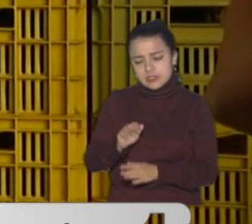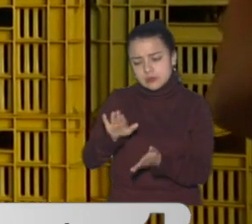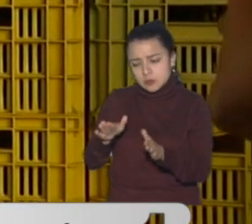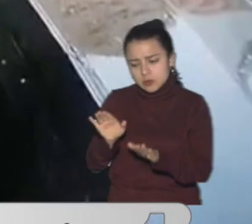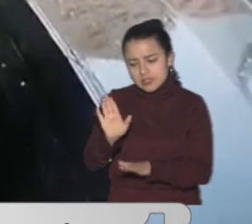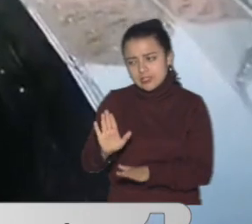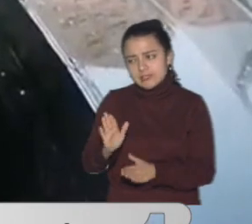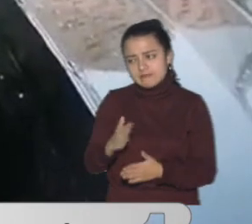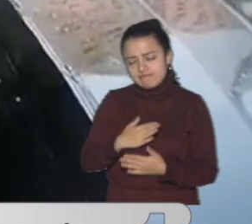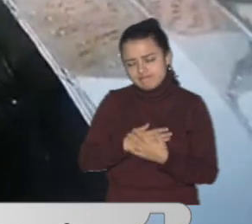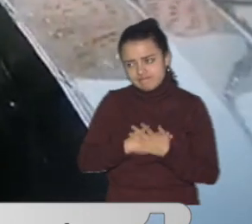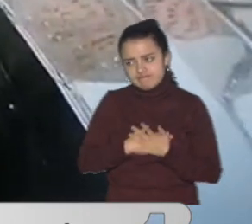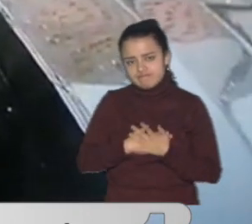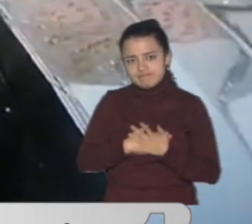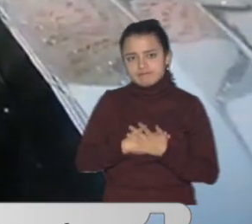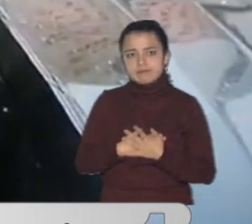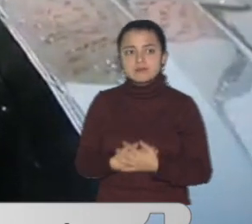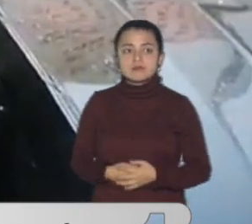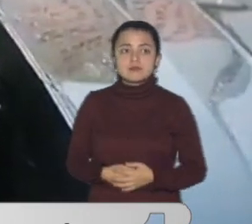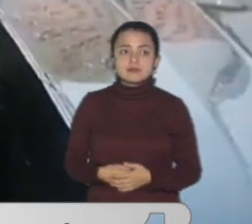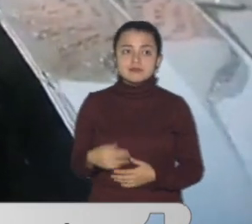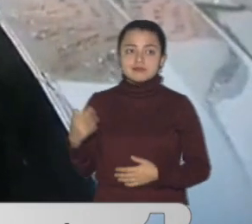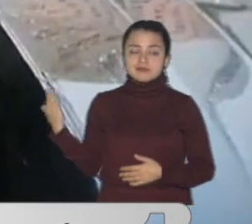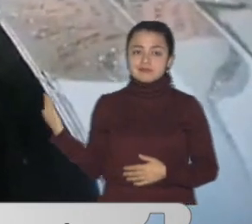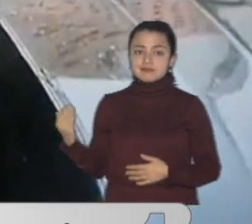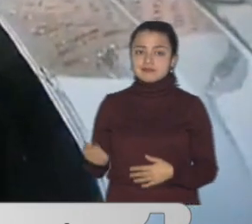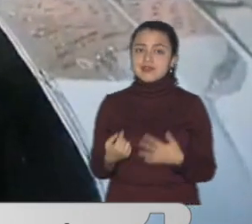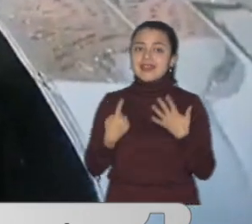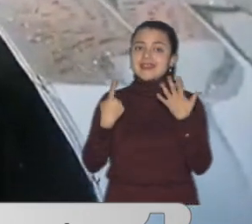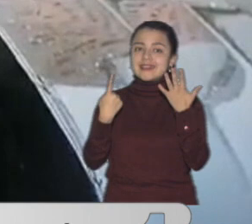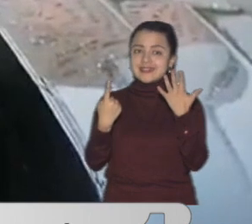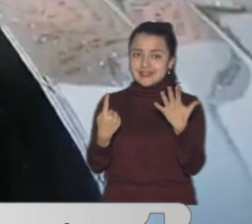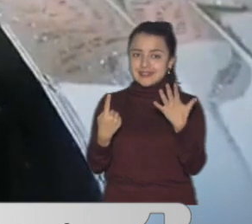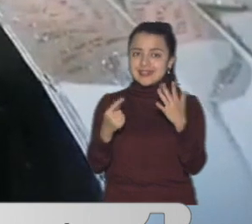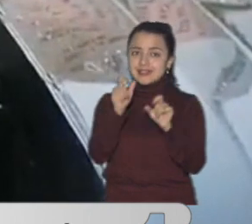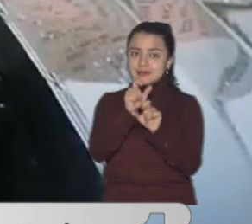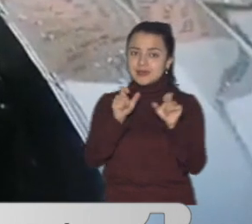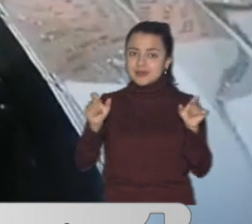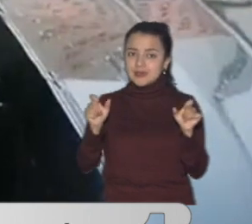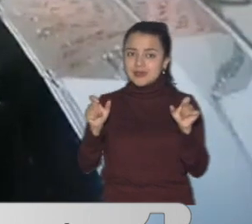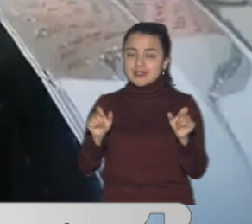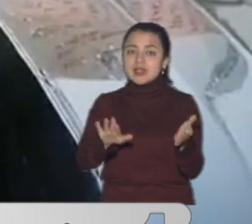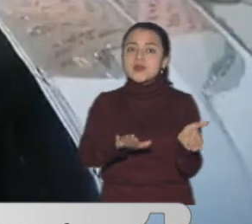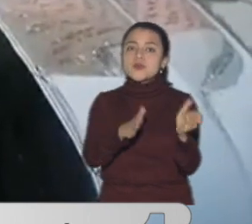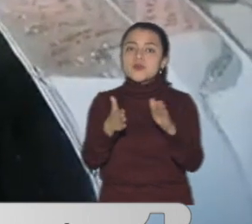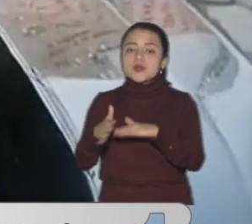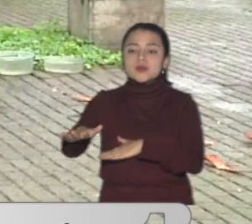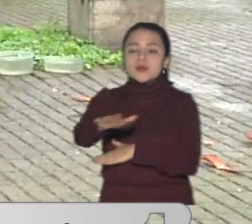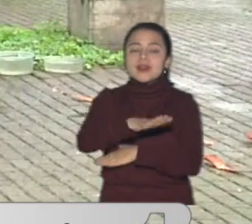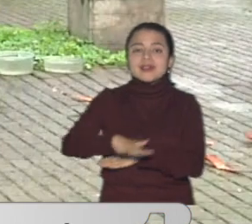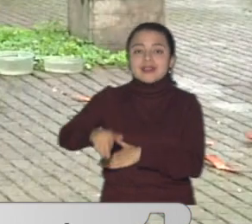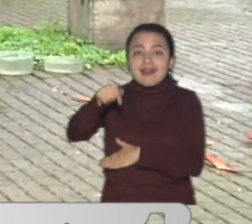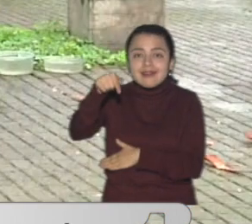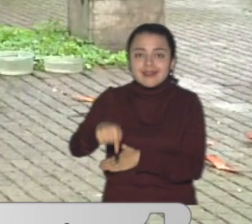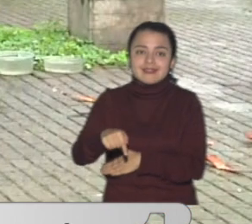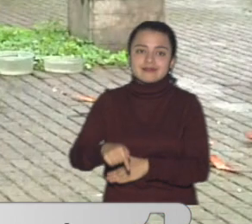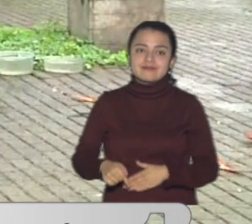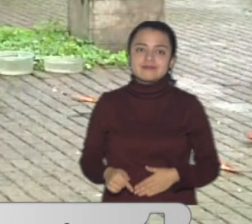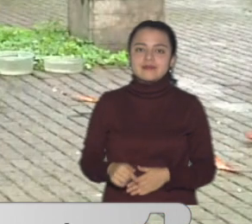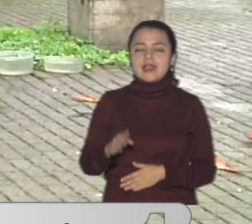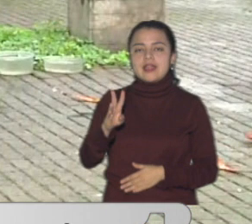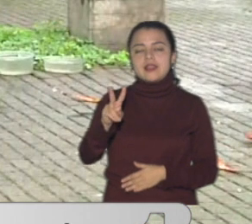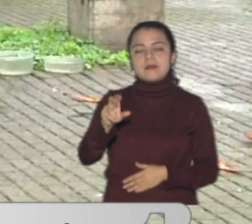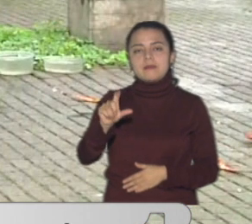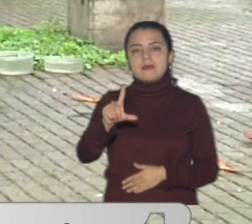lastimosamente falleció. Esta fue una de las 6 muertes violentas que se presentaron en las últimas horas en el Valle de Aburrá.